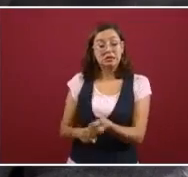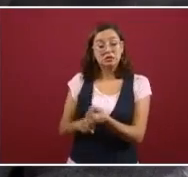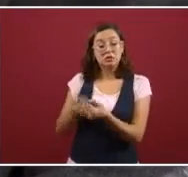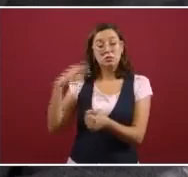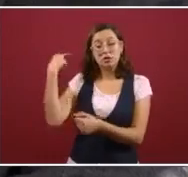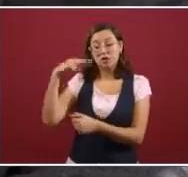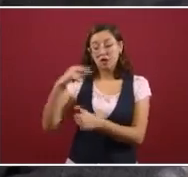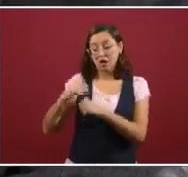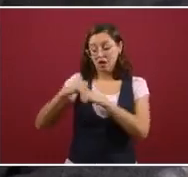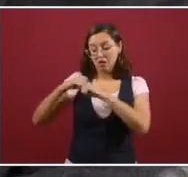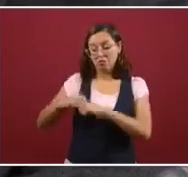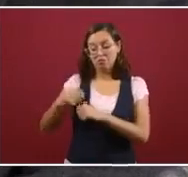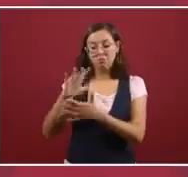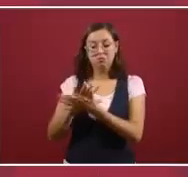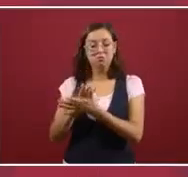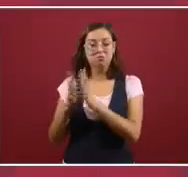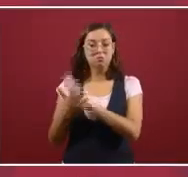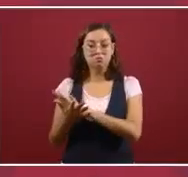La Marina detuvo